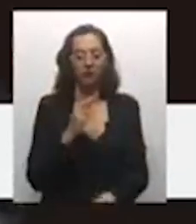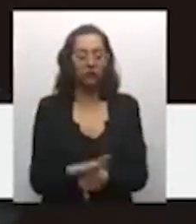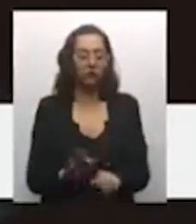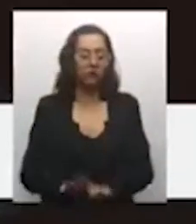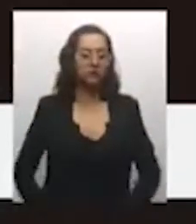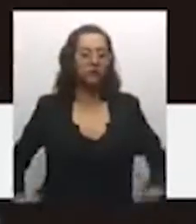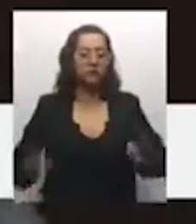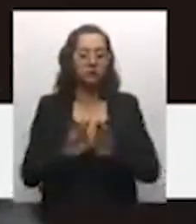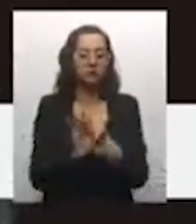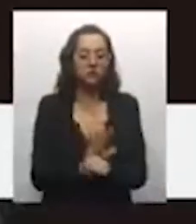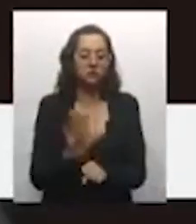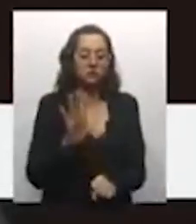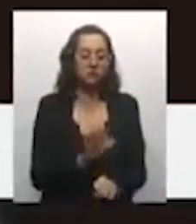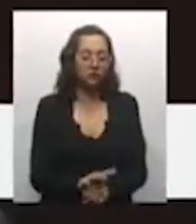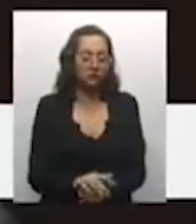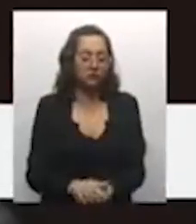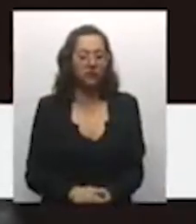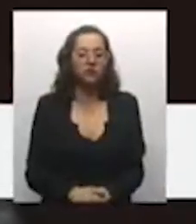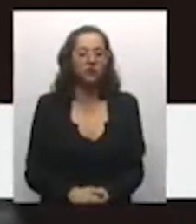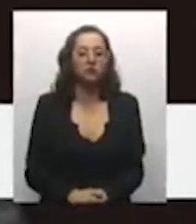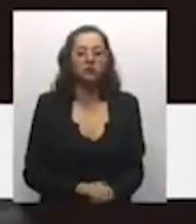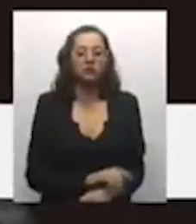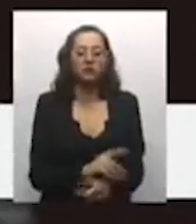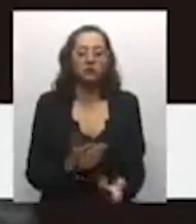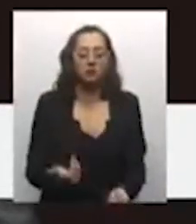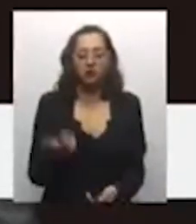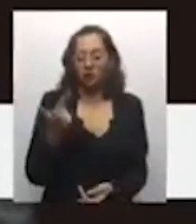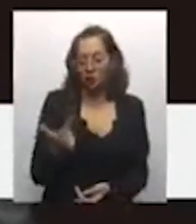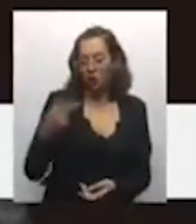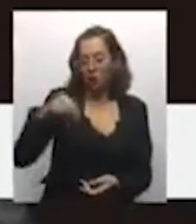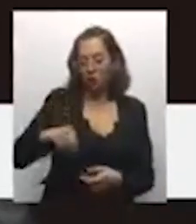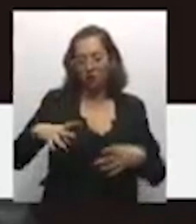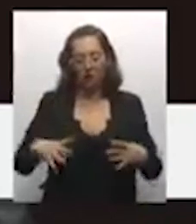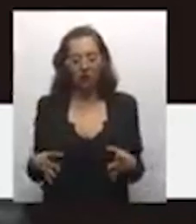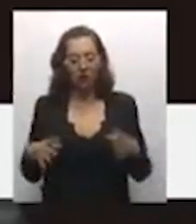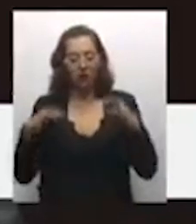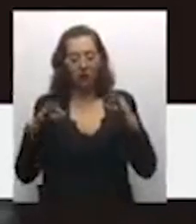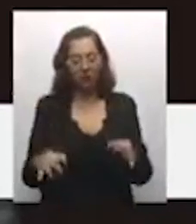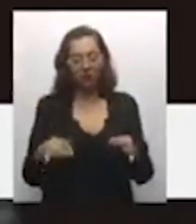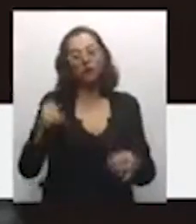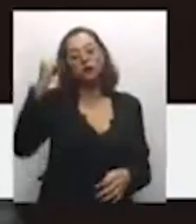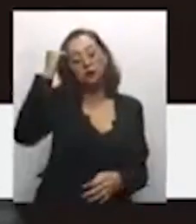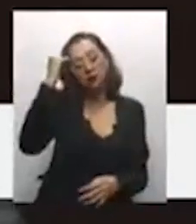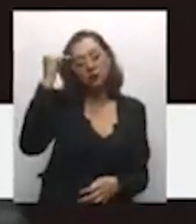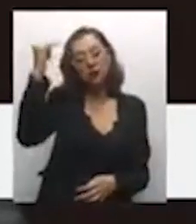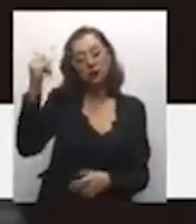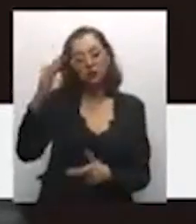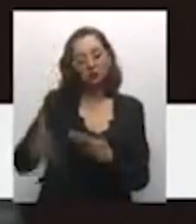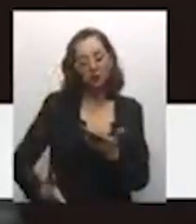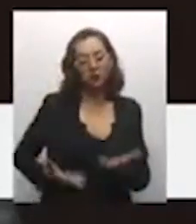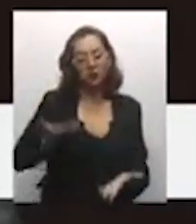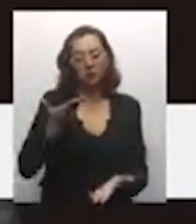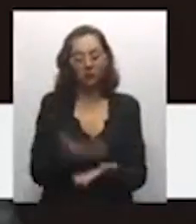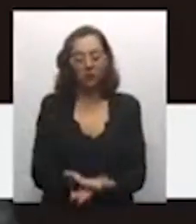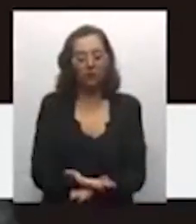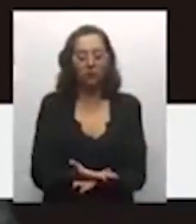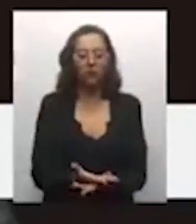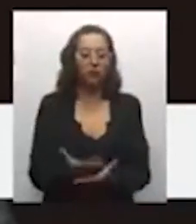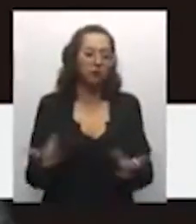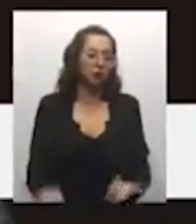particularmente la creación de la guardia nacional iniciativa constitucional de carácter